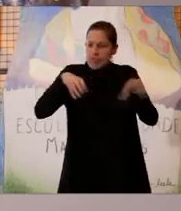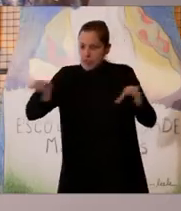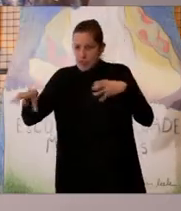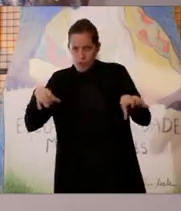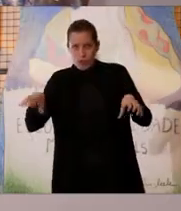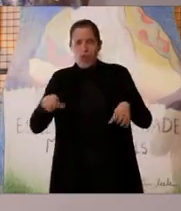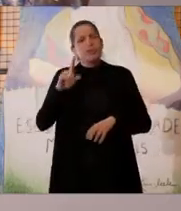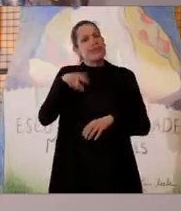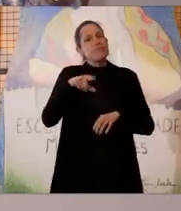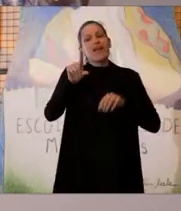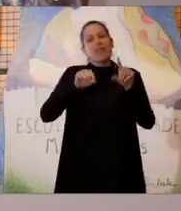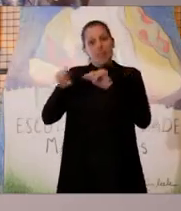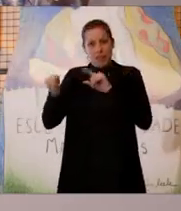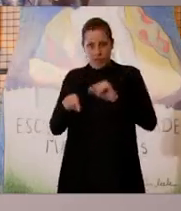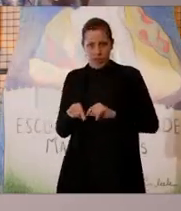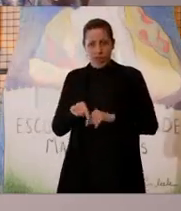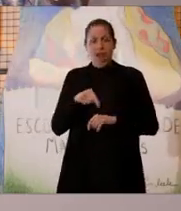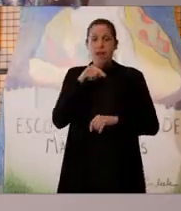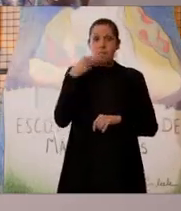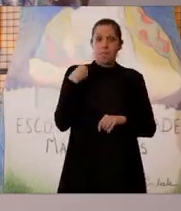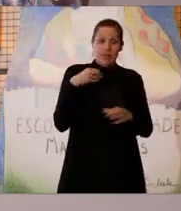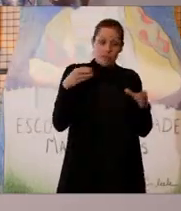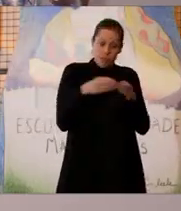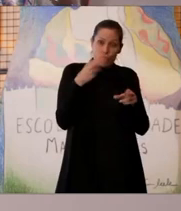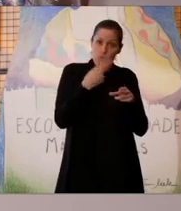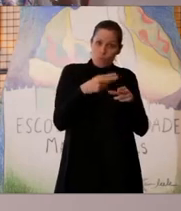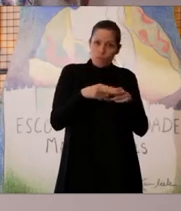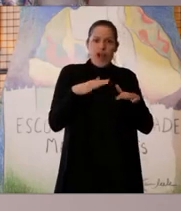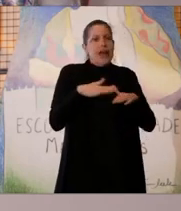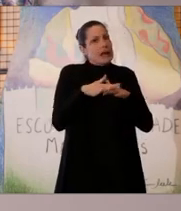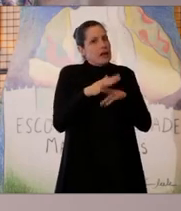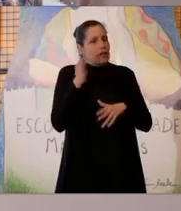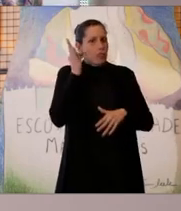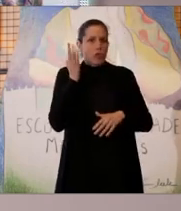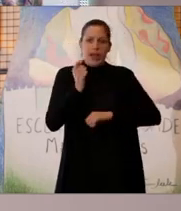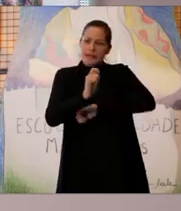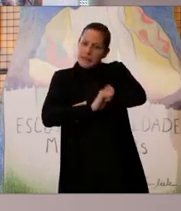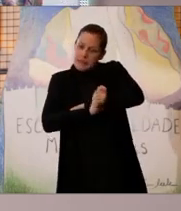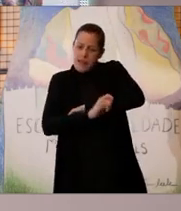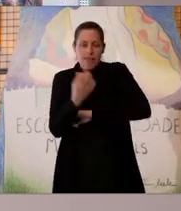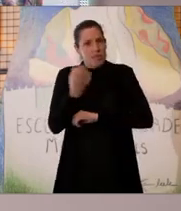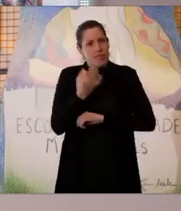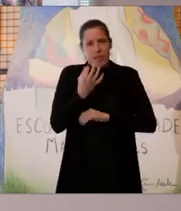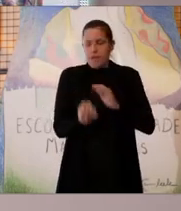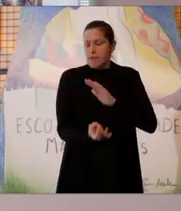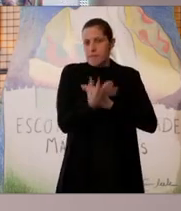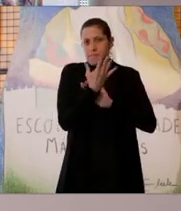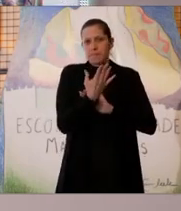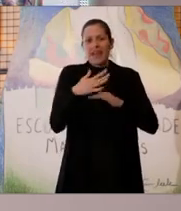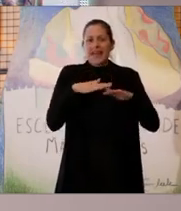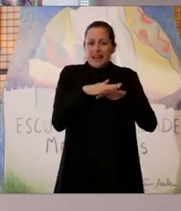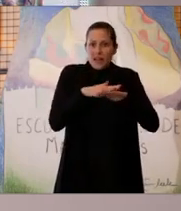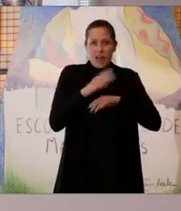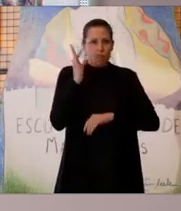es muy importante los partidos también crear redes de mujeres estratégicas y a mí esto me gusta siempre explicarlo estas redes de mujeres